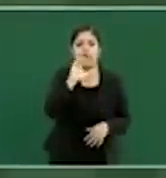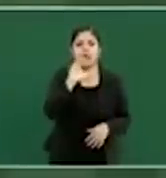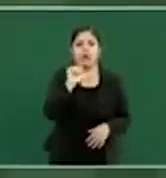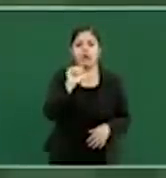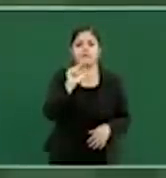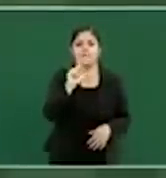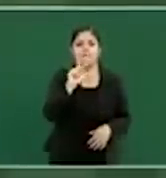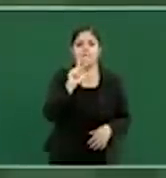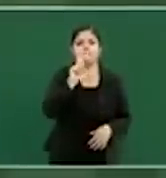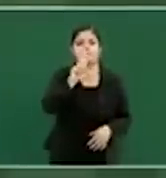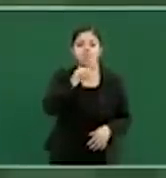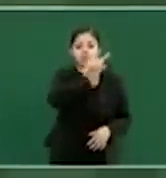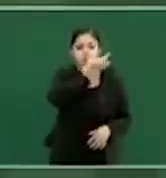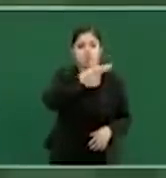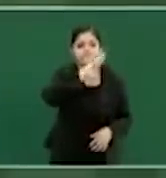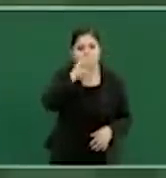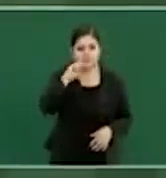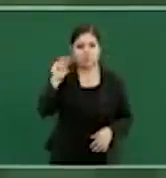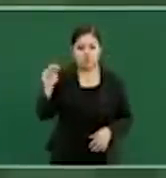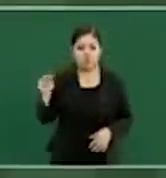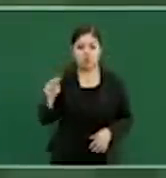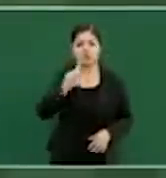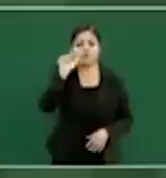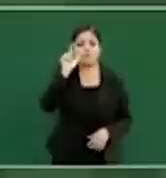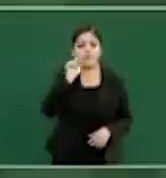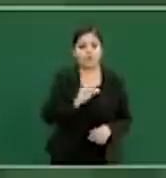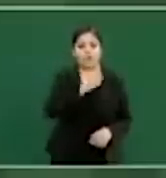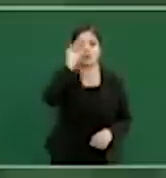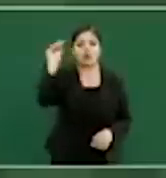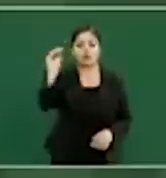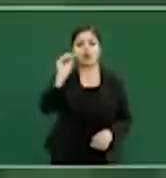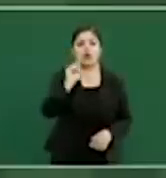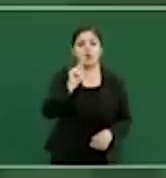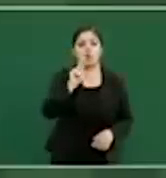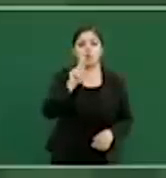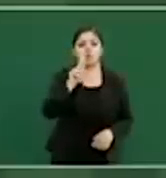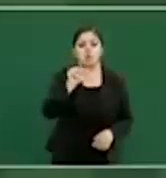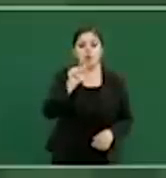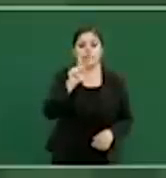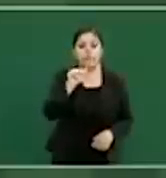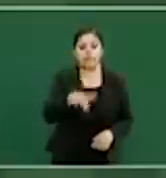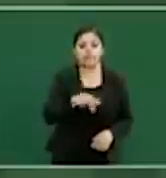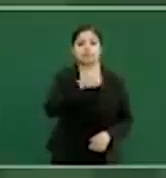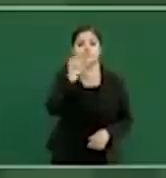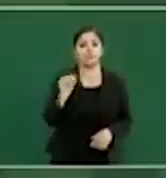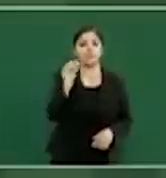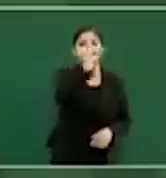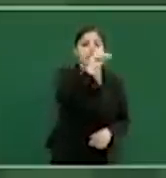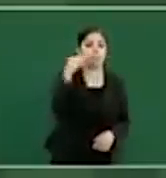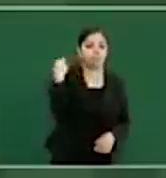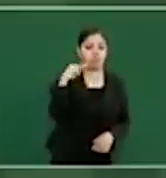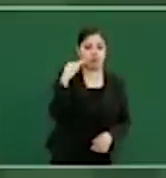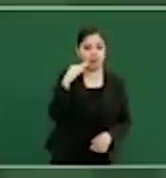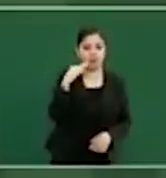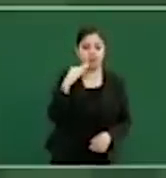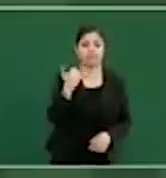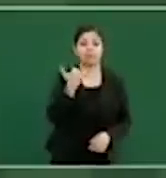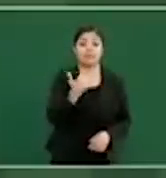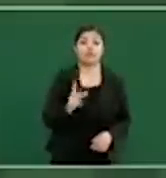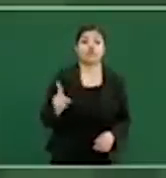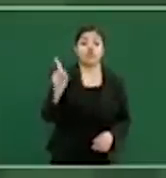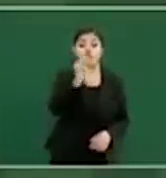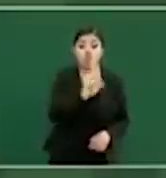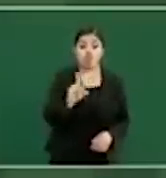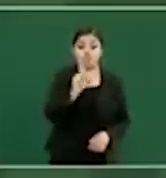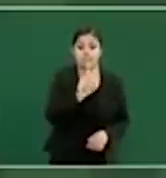a Michoacán. Vamos mañana a Uruapan y a Morelia. Y el domingo vamos